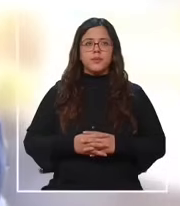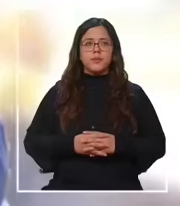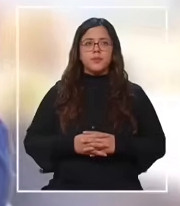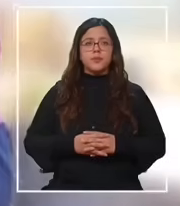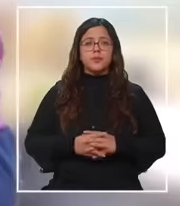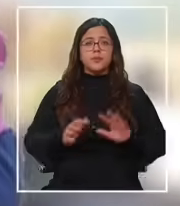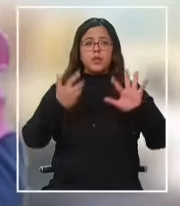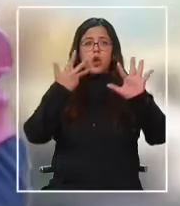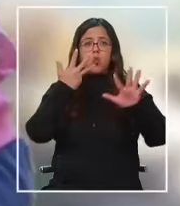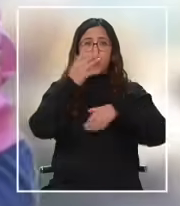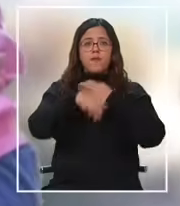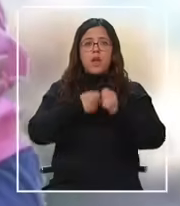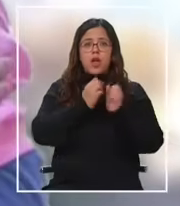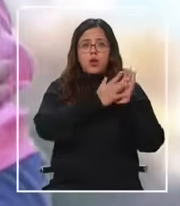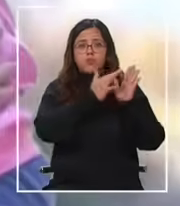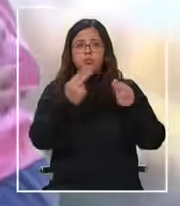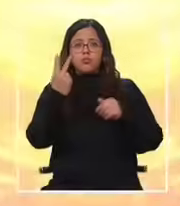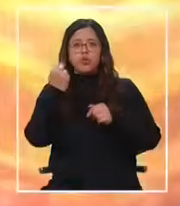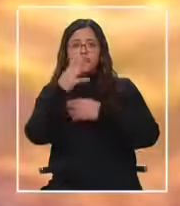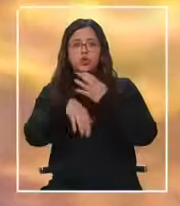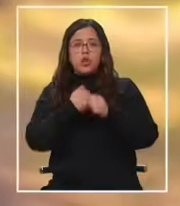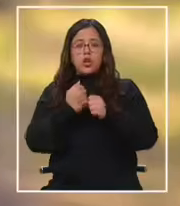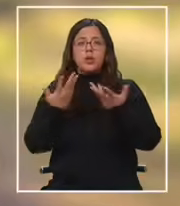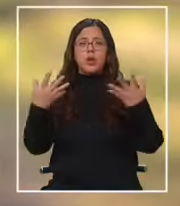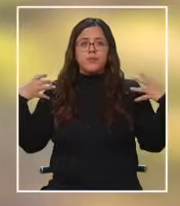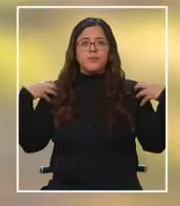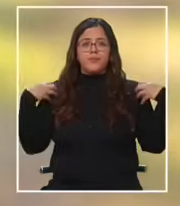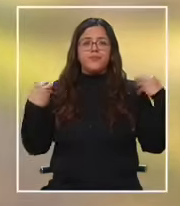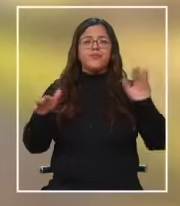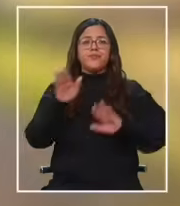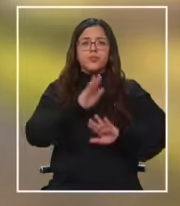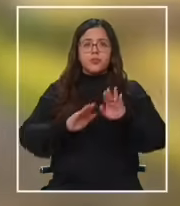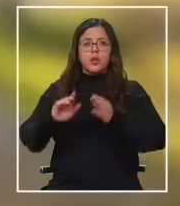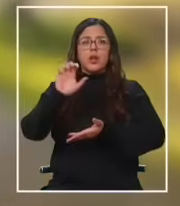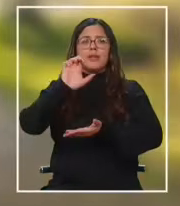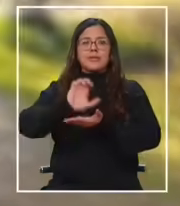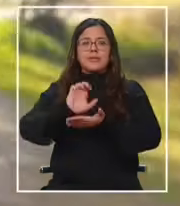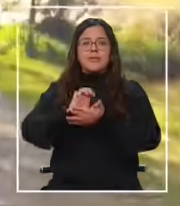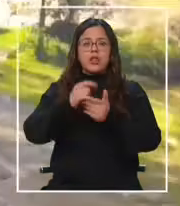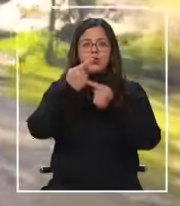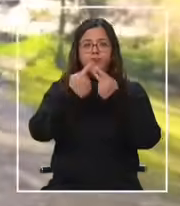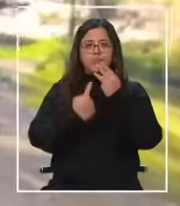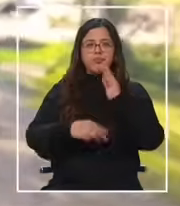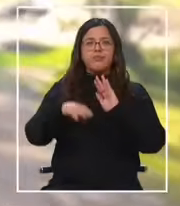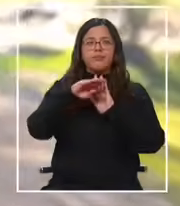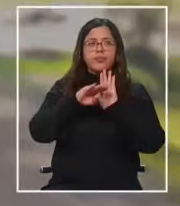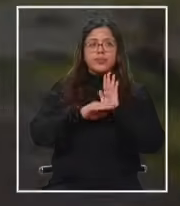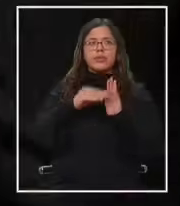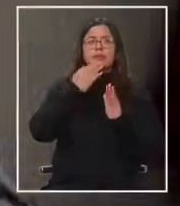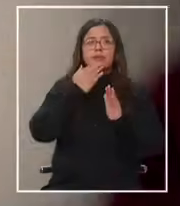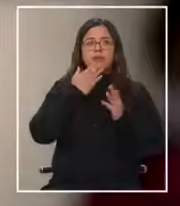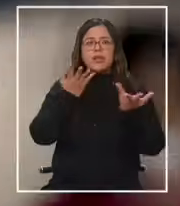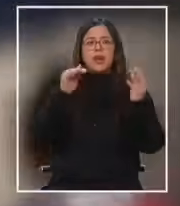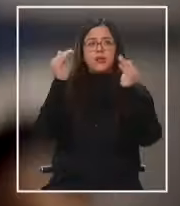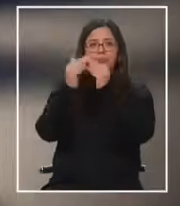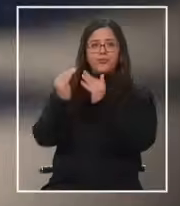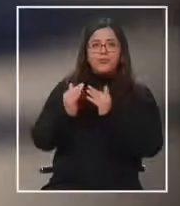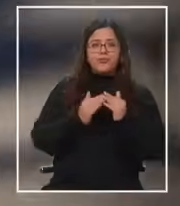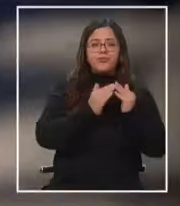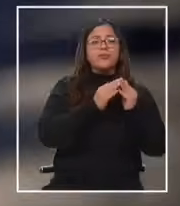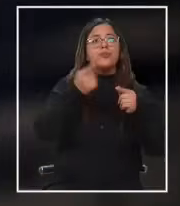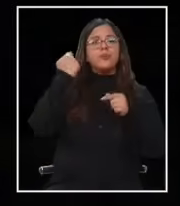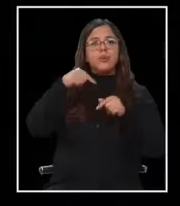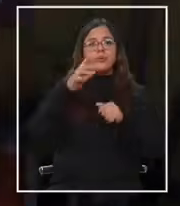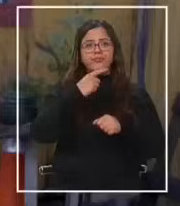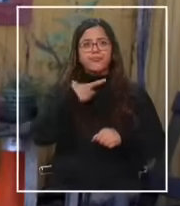Desde los 9 años y hasta los 12 está bajo el cuidado del Estado a través de sus distintos programas. Pasa también por residencias, pero